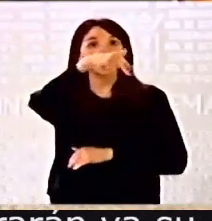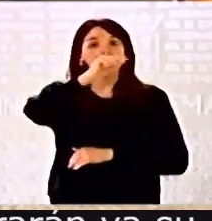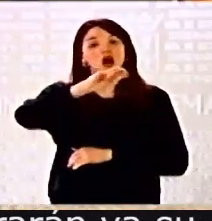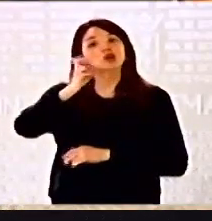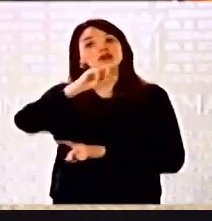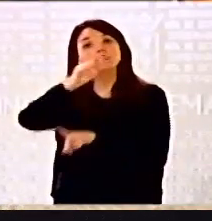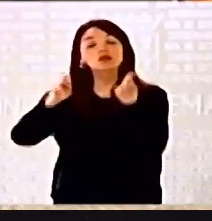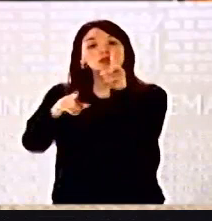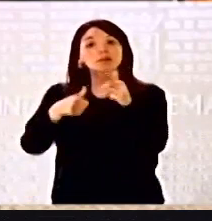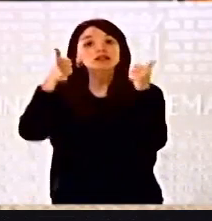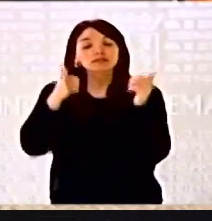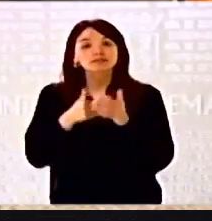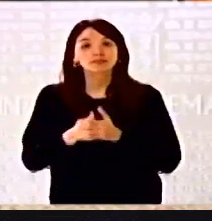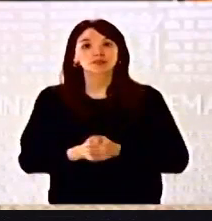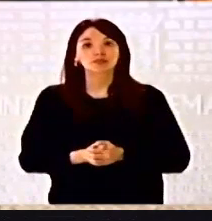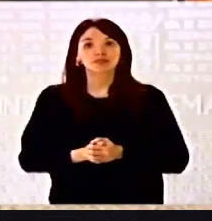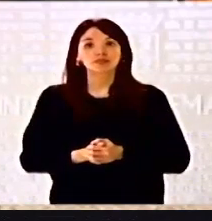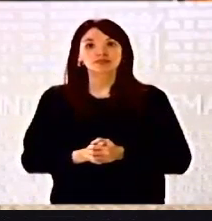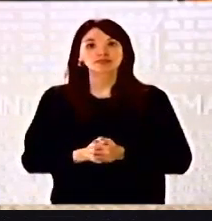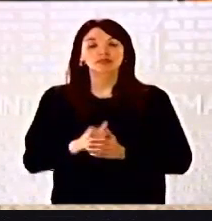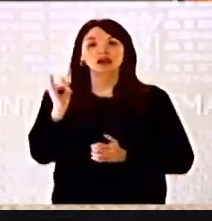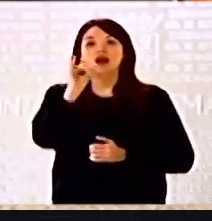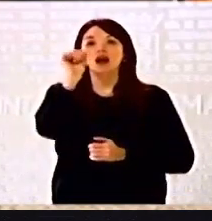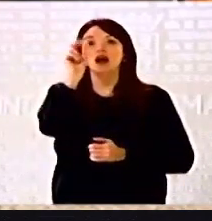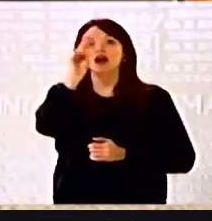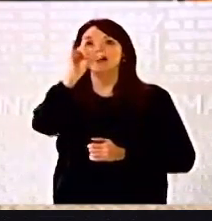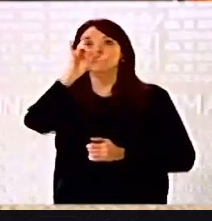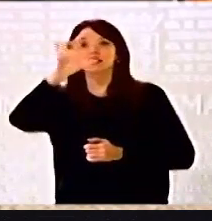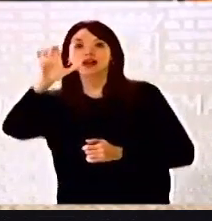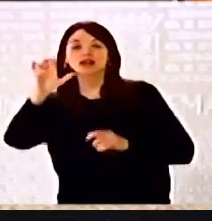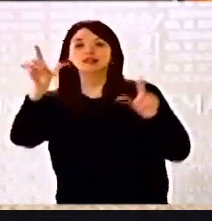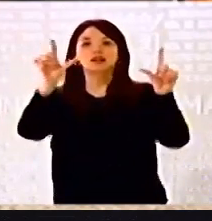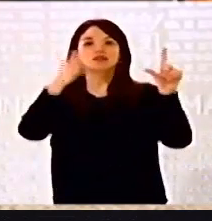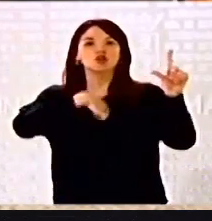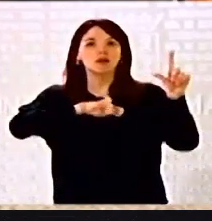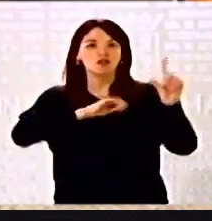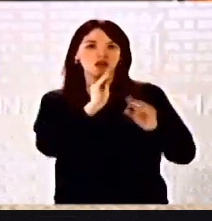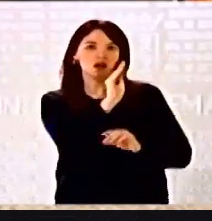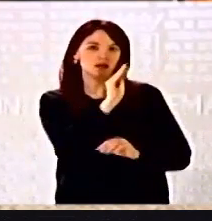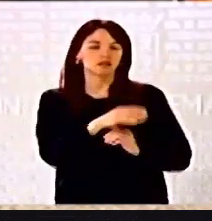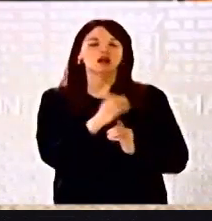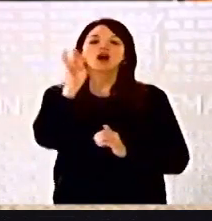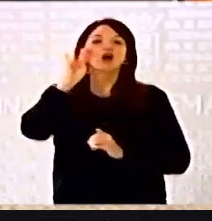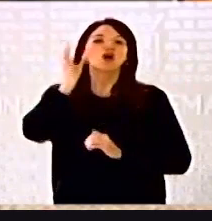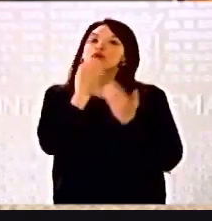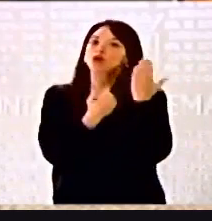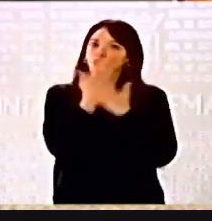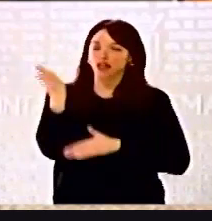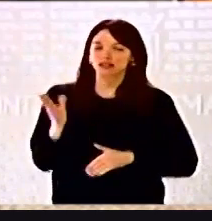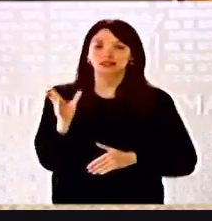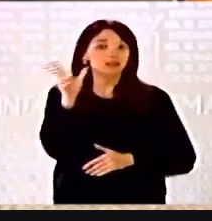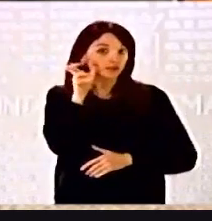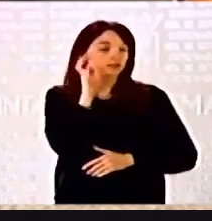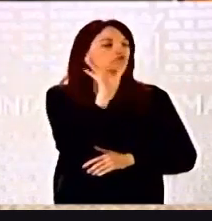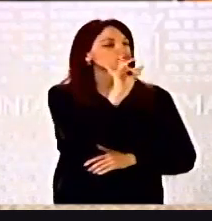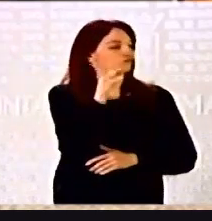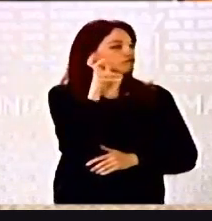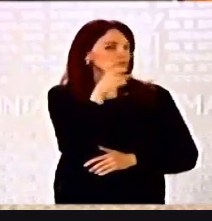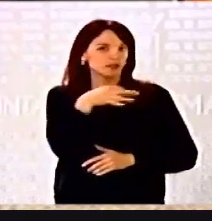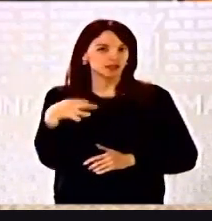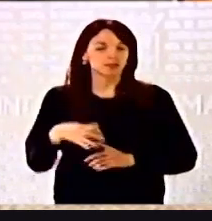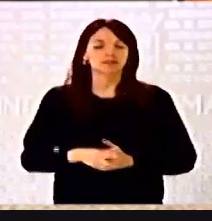más? Sí, Javier Serrano, de Radio Televisión Española. Hola, buenos días. ¿Se me oye, no? Se me oye bien,